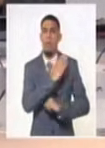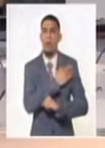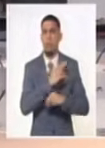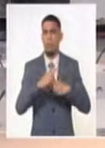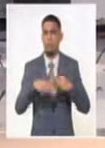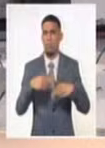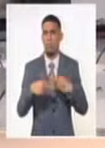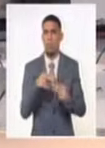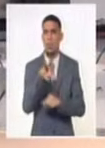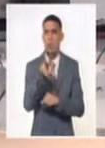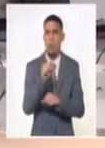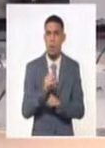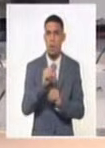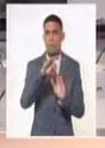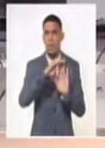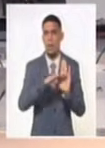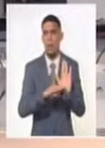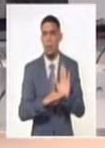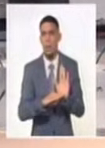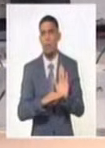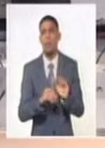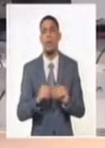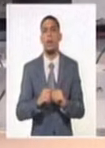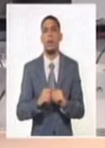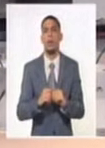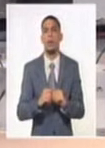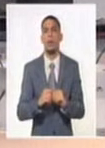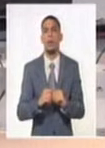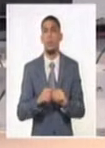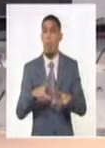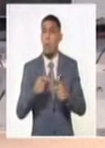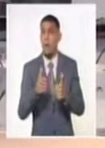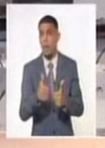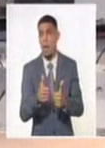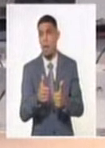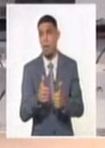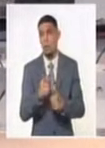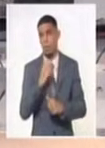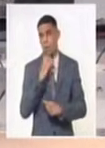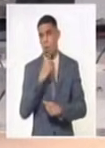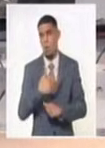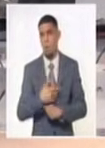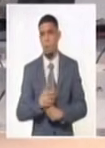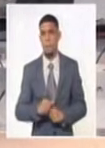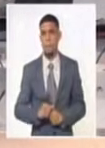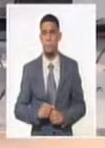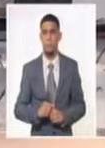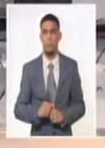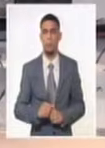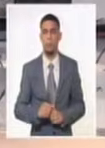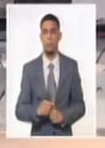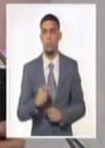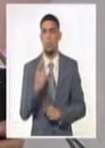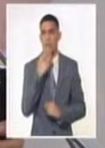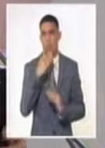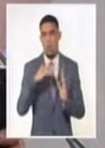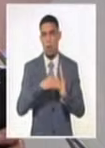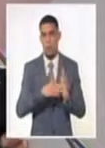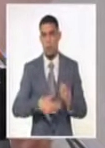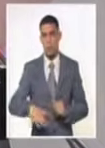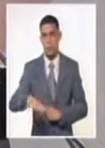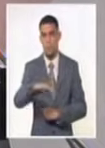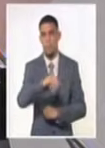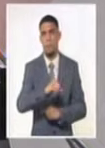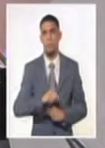salido mejor? ¿Cuáles pues han tenido sus fallas? ¿En qué momento estamos? Bueno, muy buenas tardes, Randy. Una vez